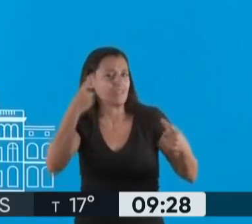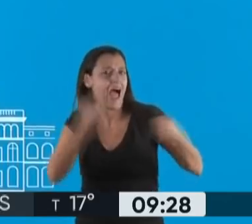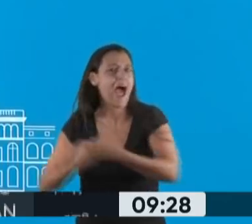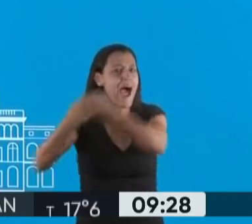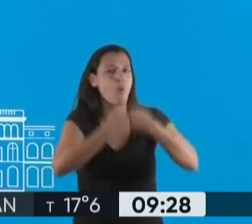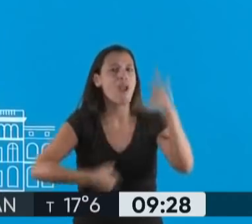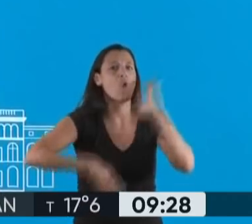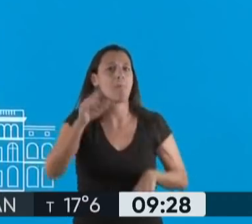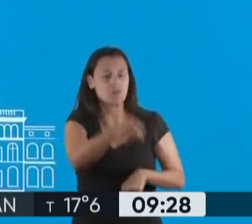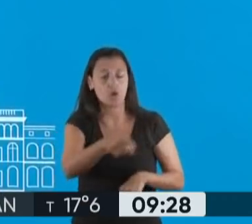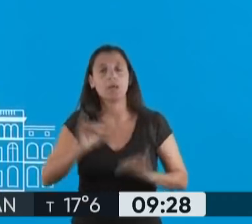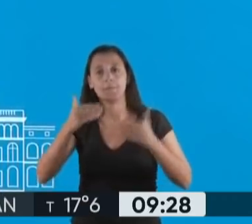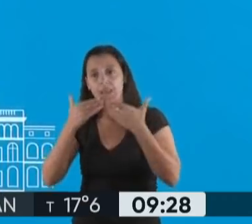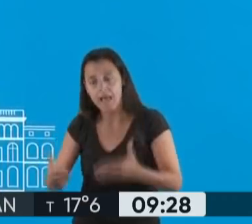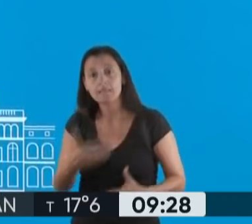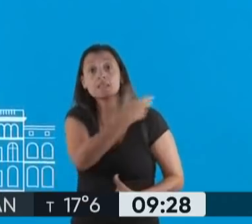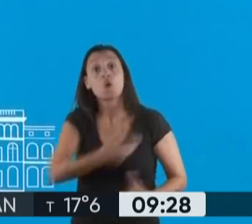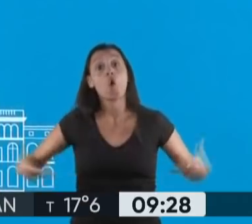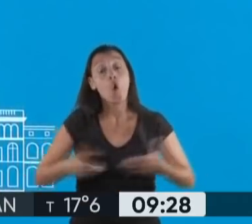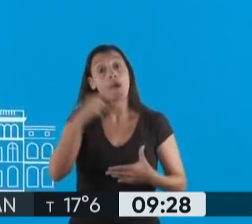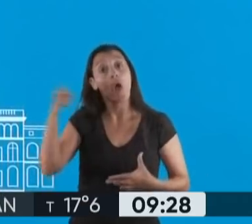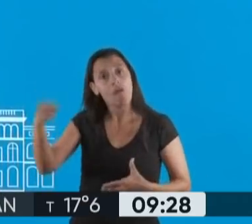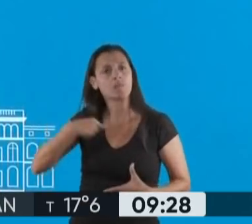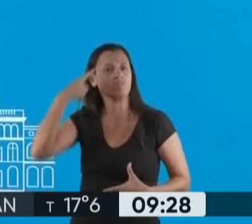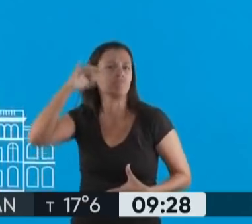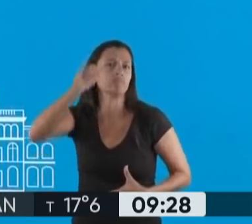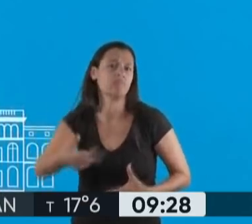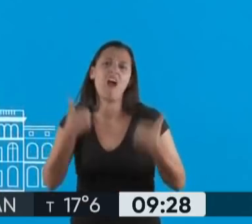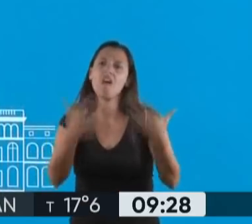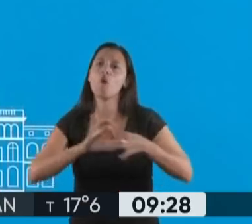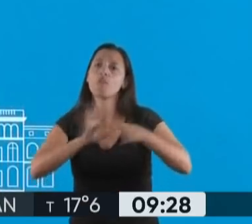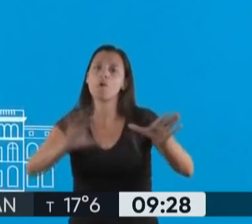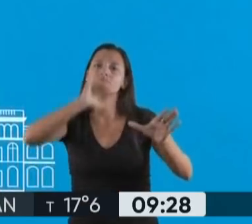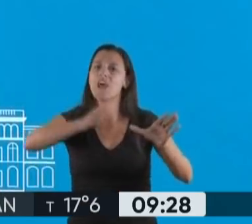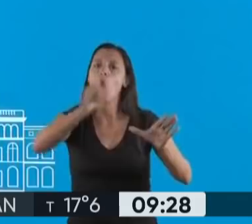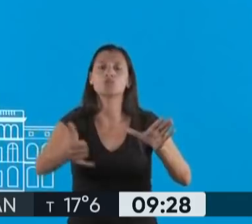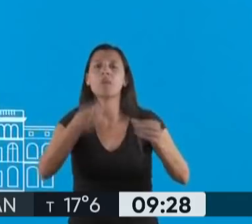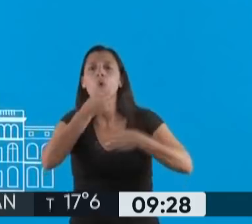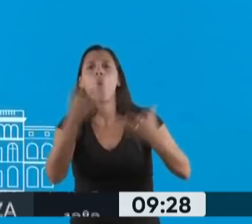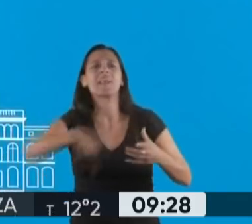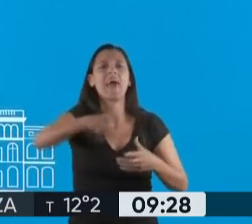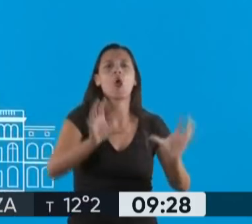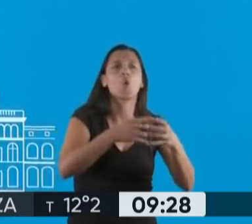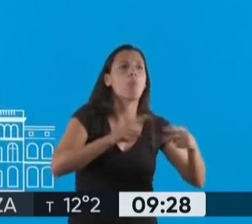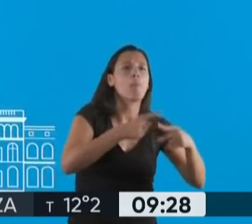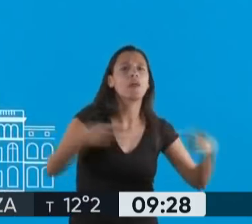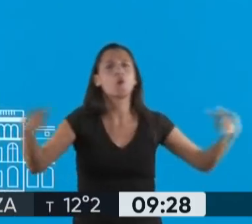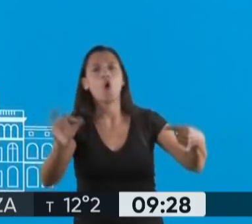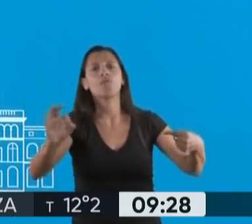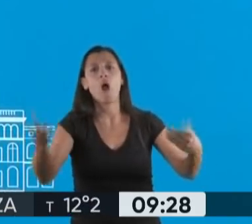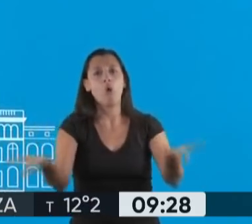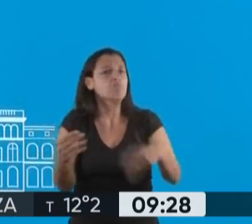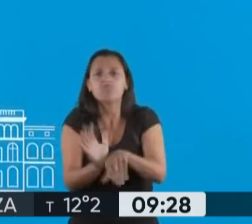El gobierno de Alberto Fernández cree en la profundización de la democracia hacia afuera y hacia adentro de las fuerzas políticas. Entonces